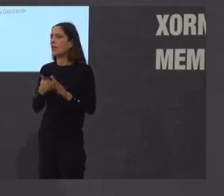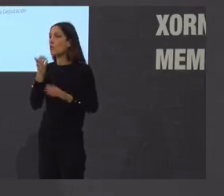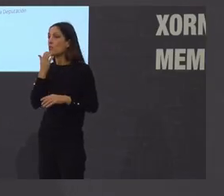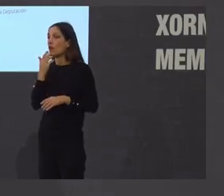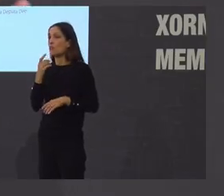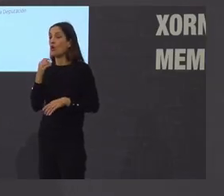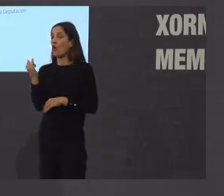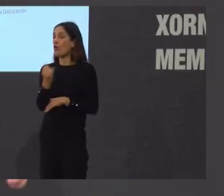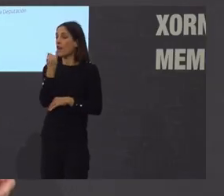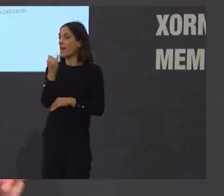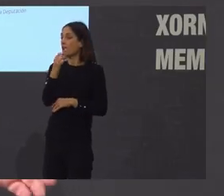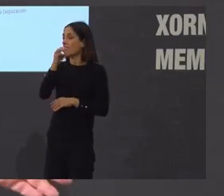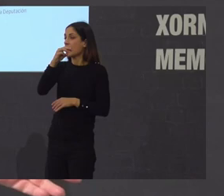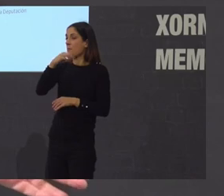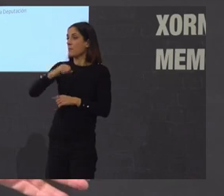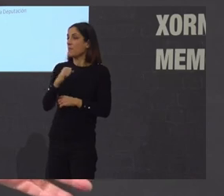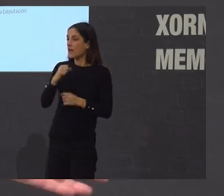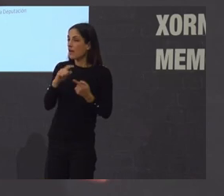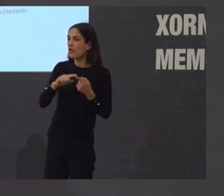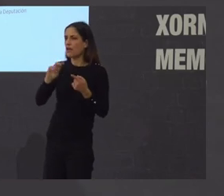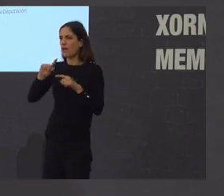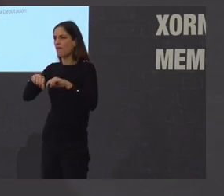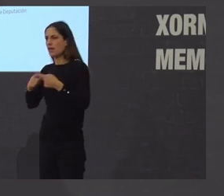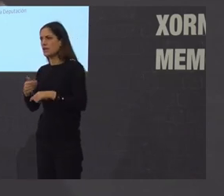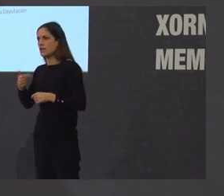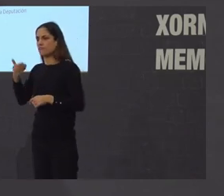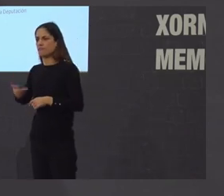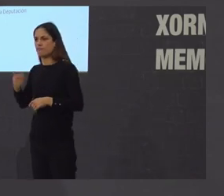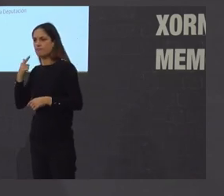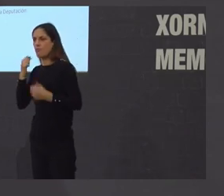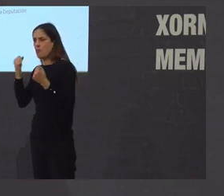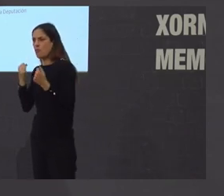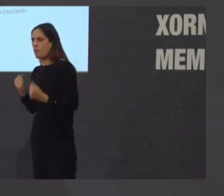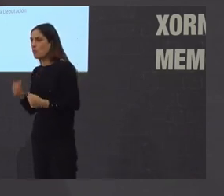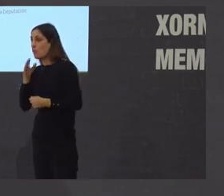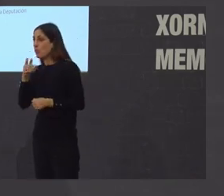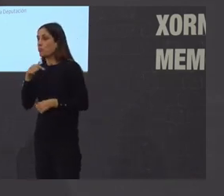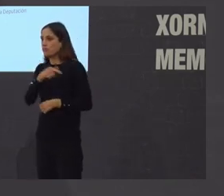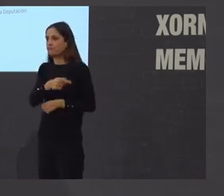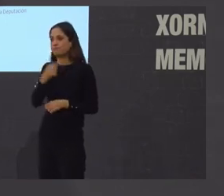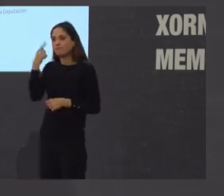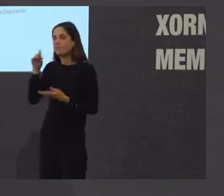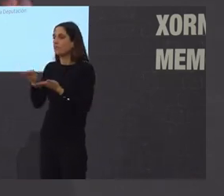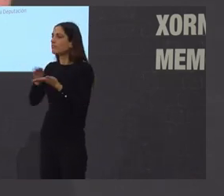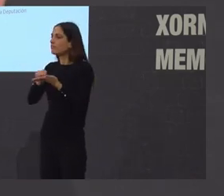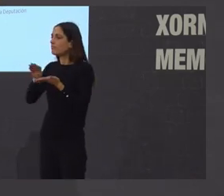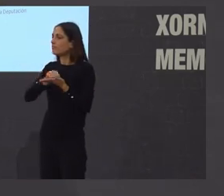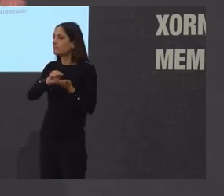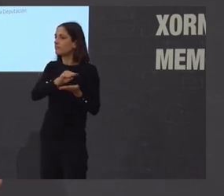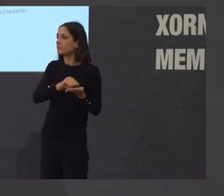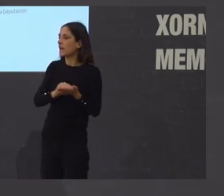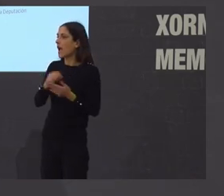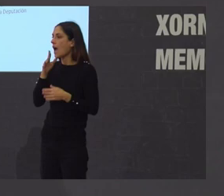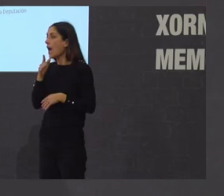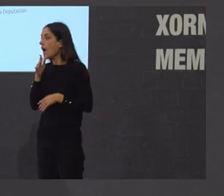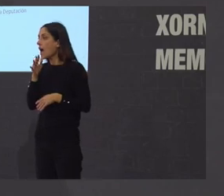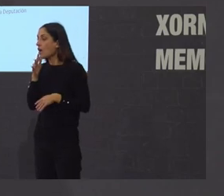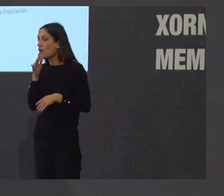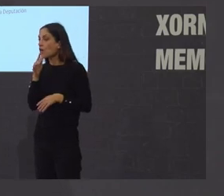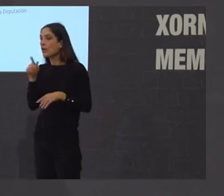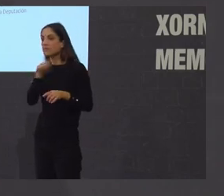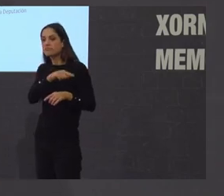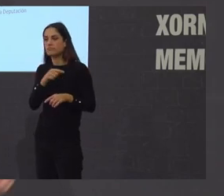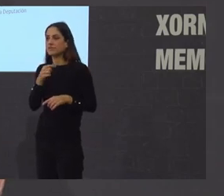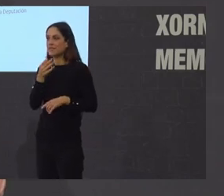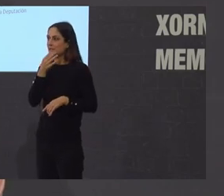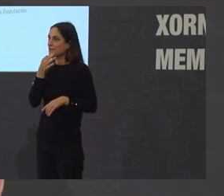de familias, nomes e demais, sino por os privilexios que fonches acumulando. Entonces, agora, este discurso é